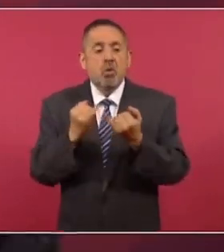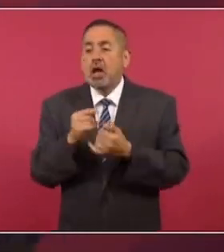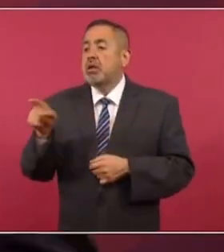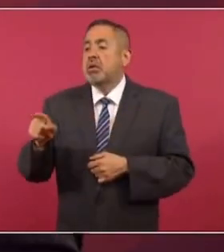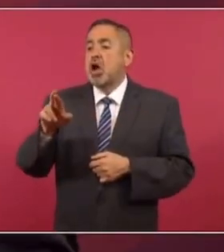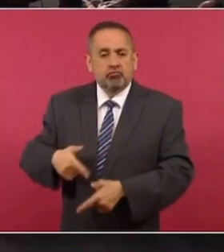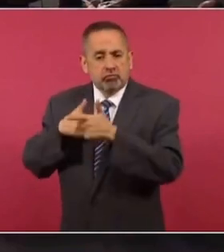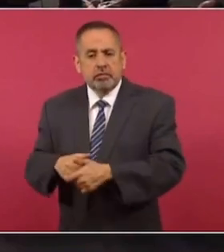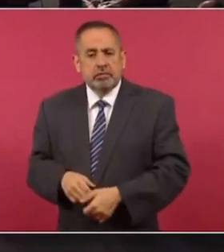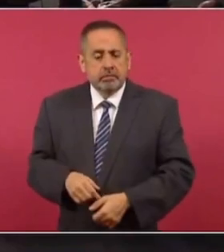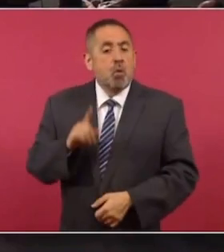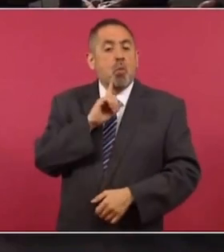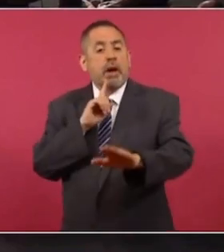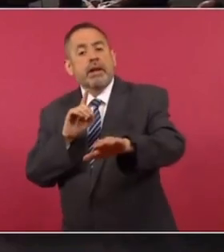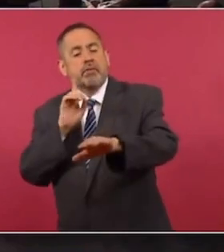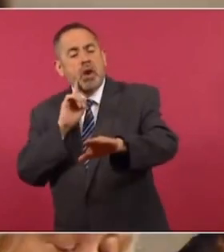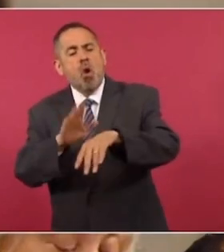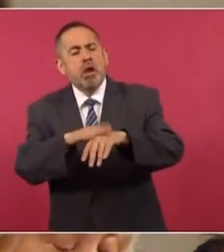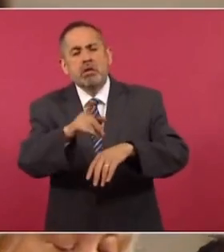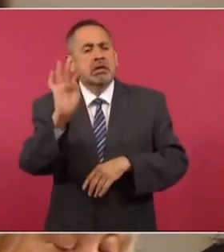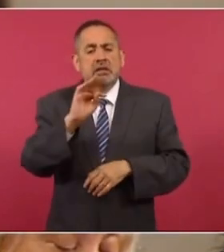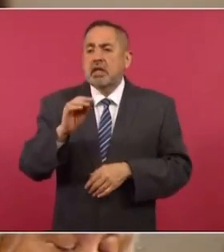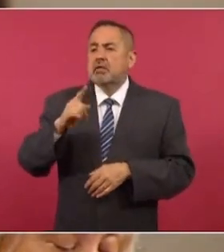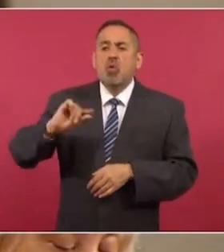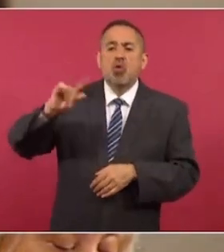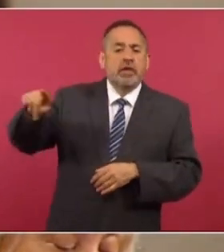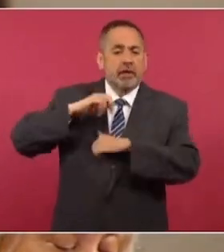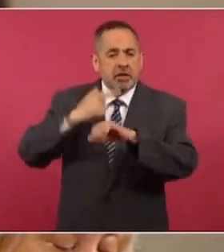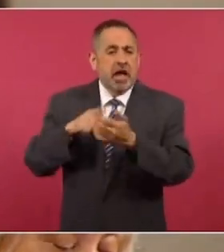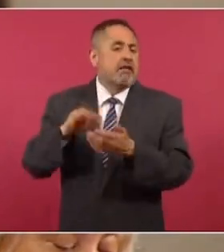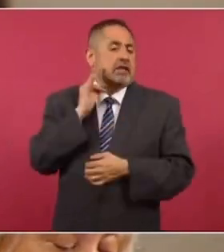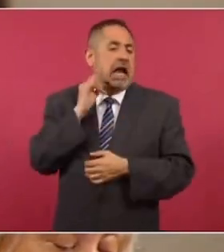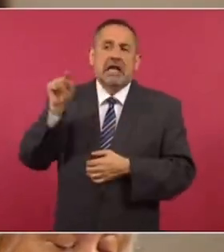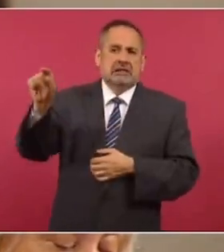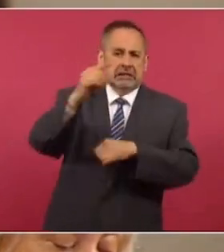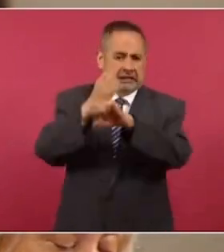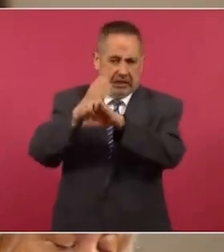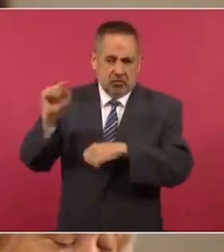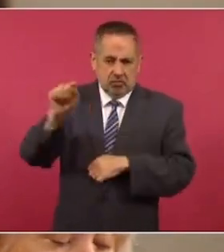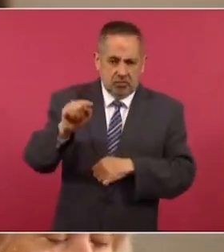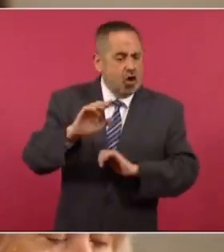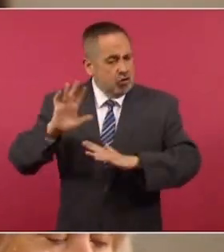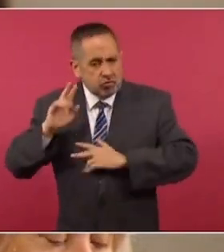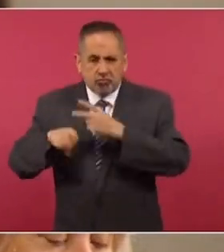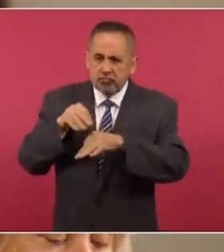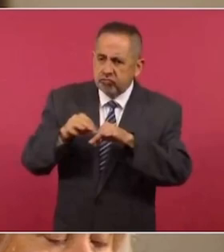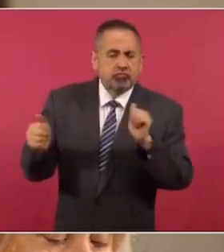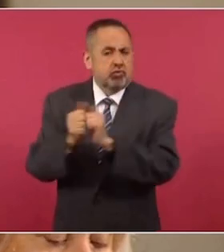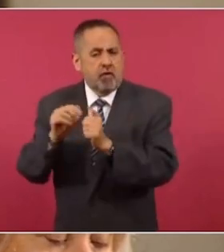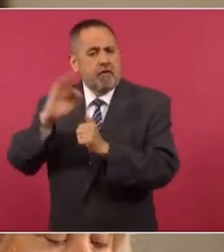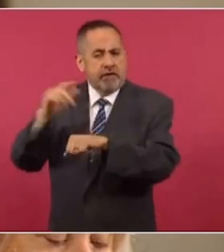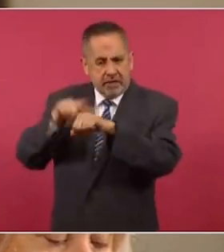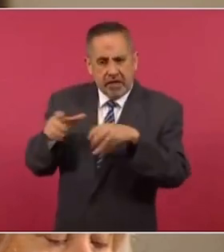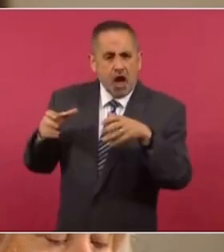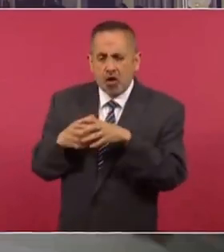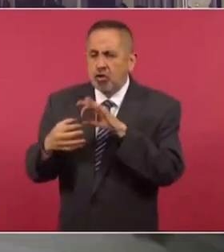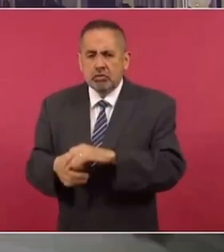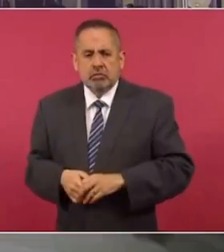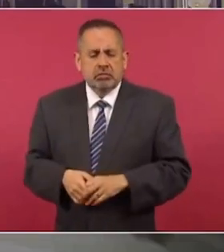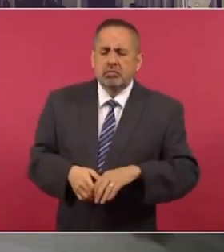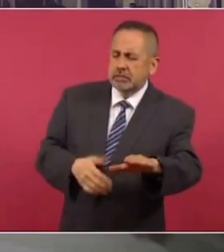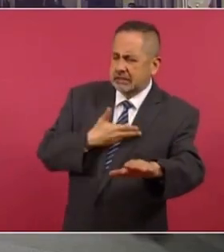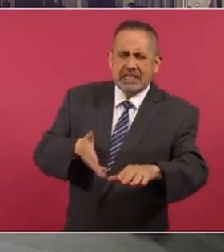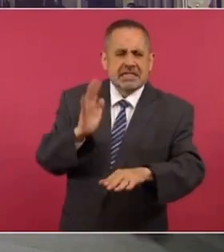Isela que García Luna. Falta tal vez, presidente, que las autoridades locales, concretamente las fiscalías, se comprometieran realmente a trabajar en conjunto con las autoridades federales en el combate a esta crisis. Lo están